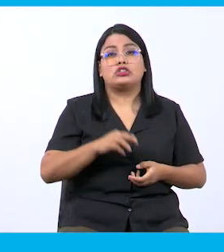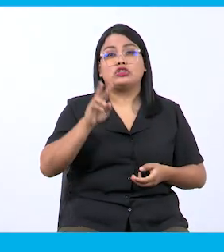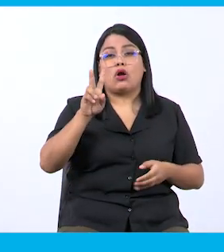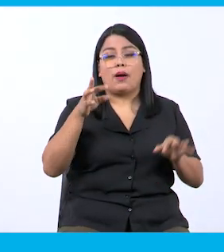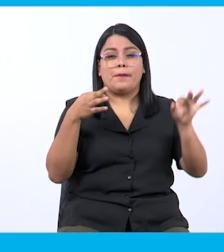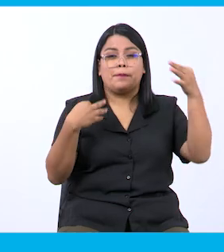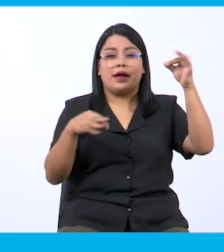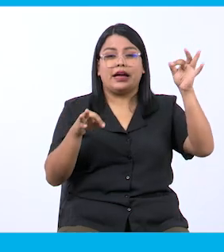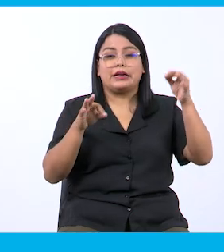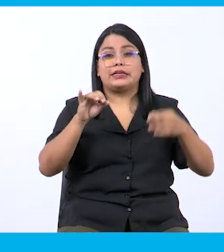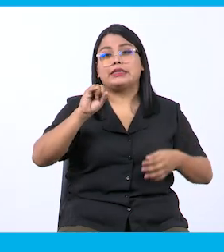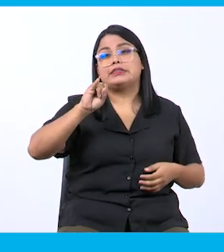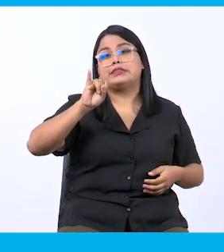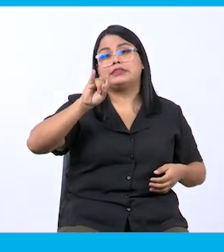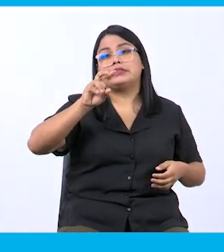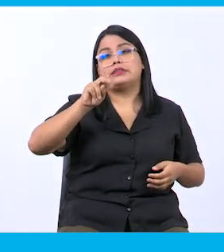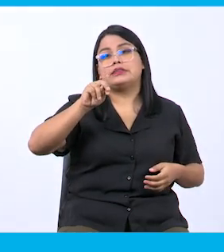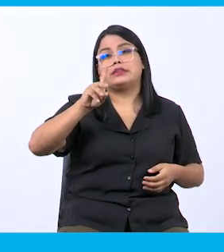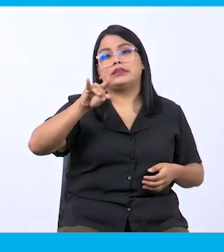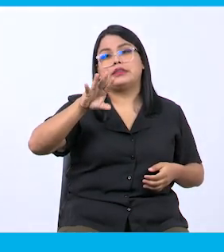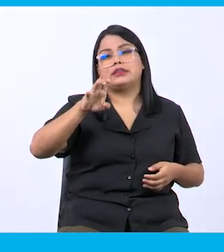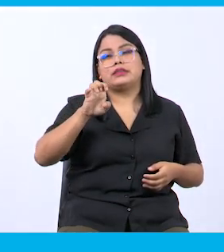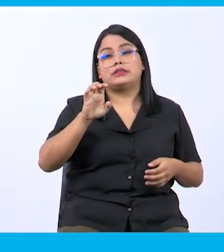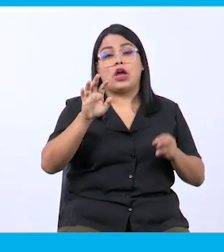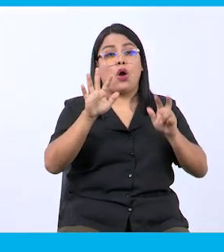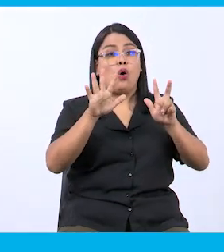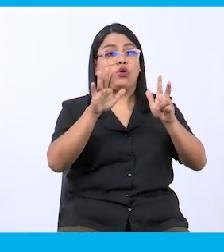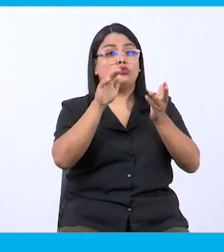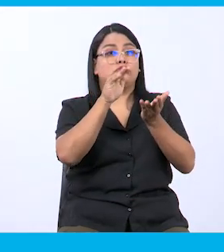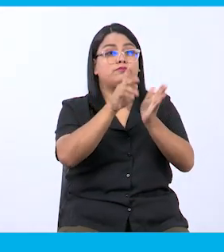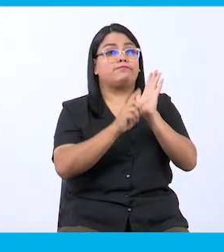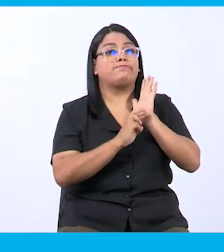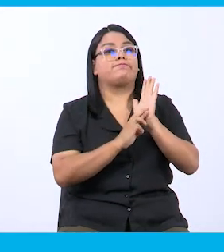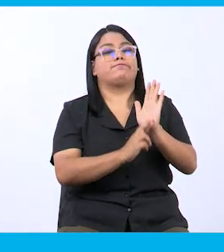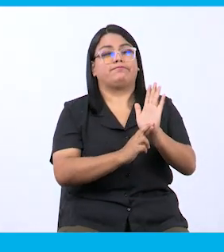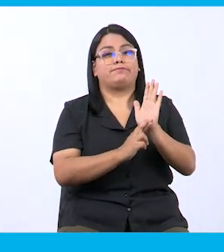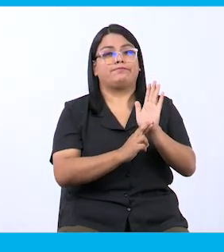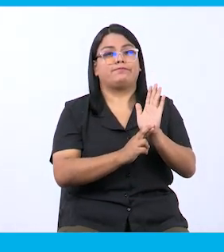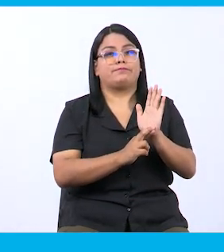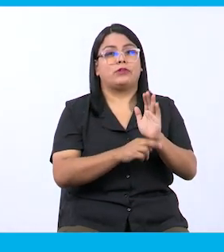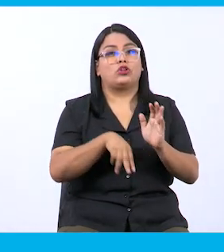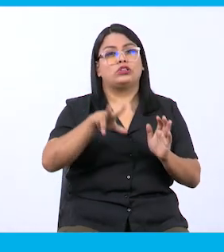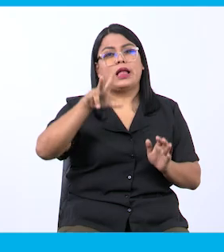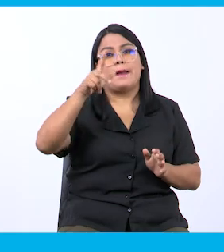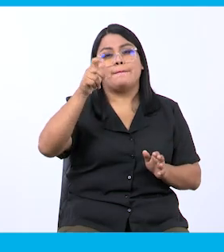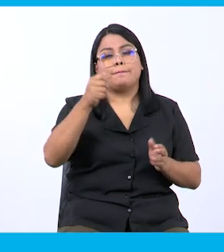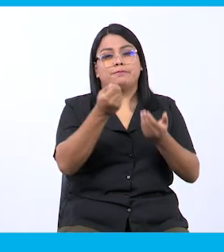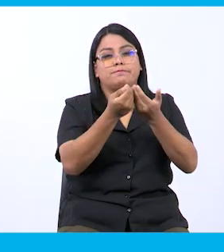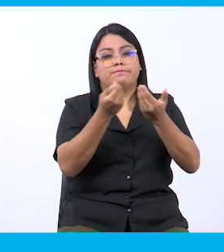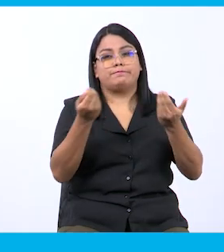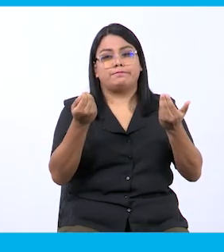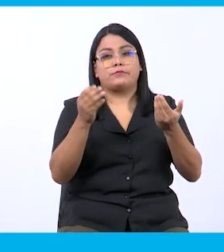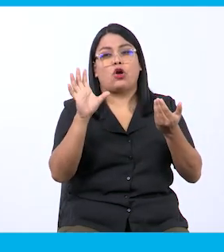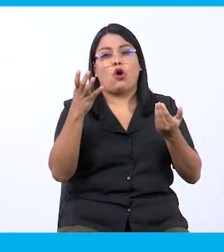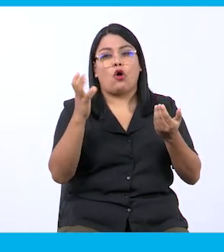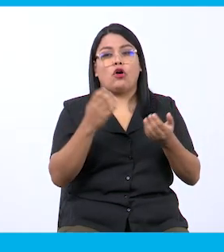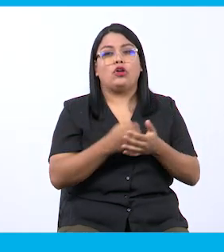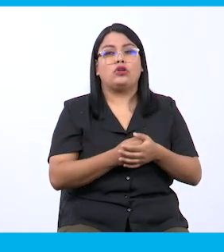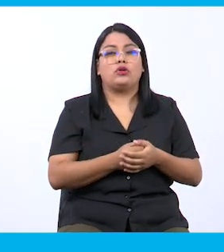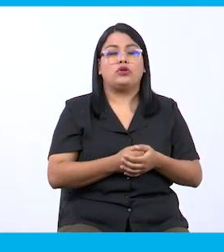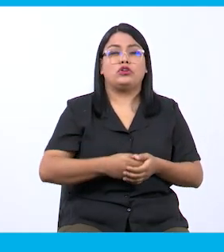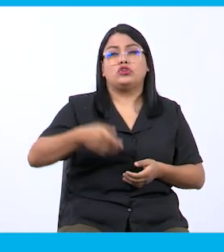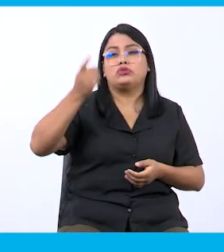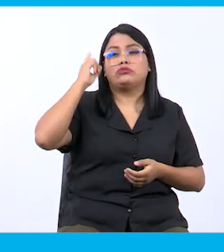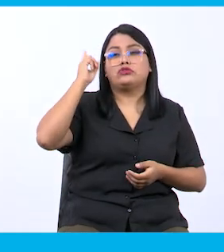en 2 páginas el índice, donde se presentan las 8 unidades. Los trimestres están divididos por colores. De ahí